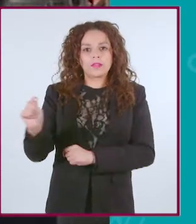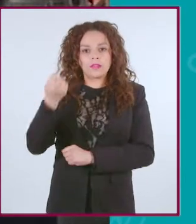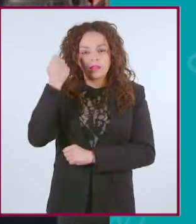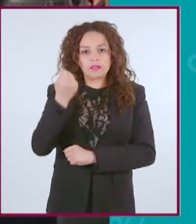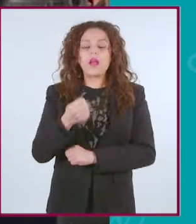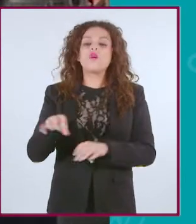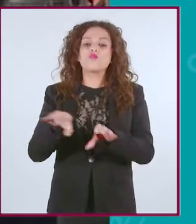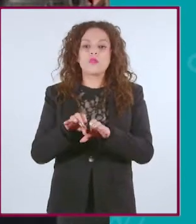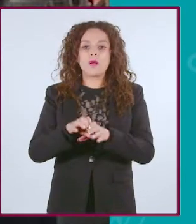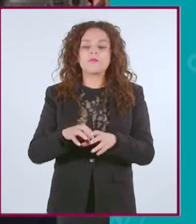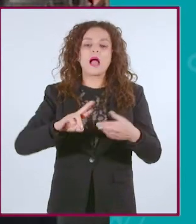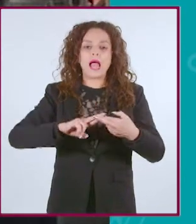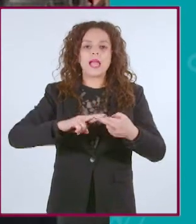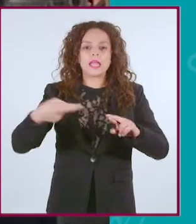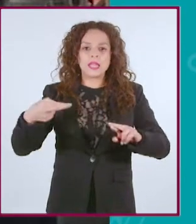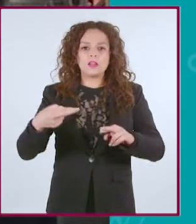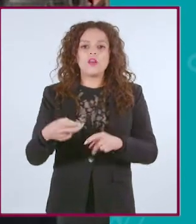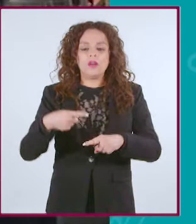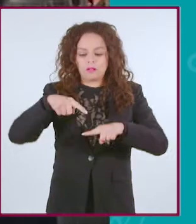de hilos.